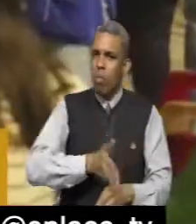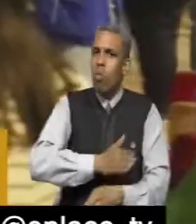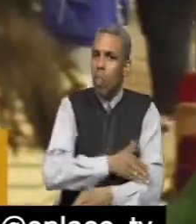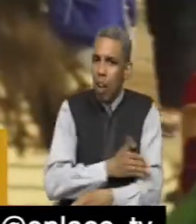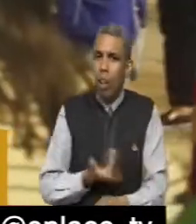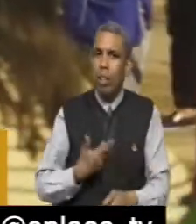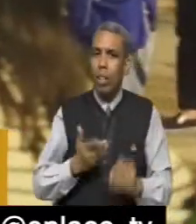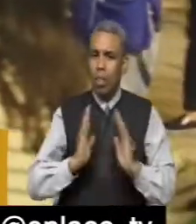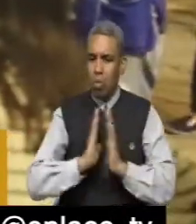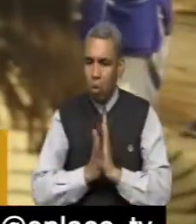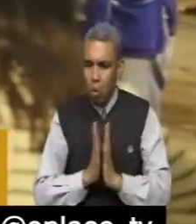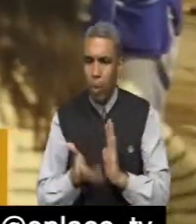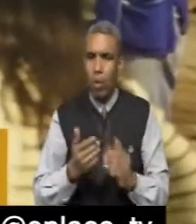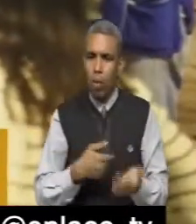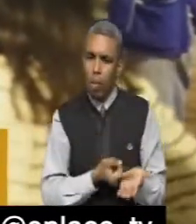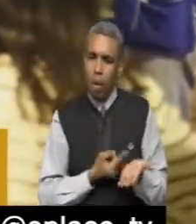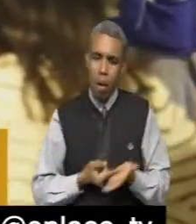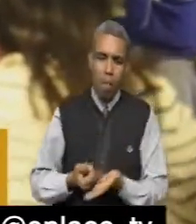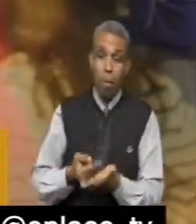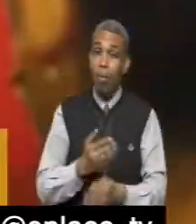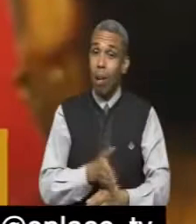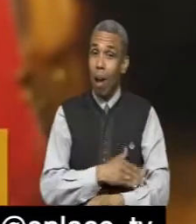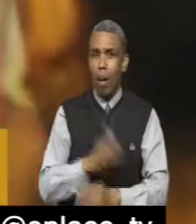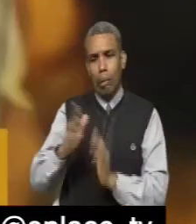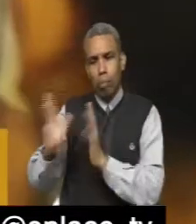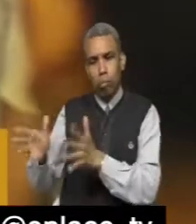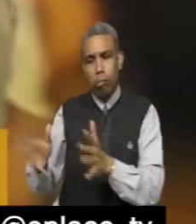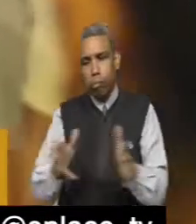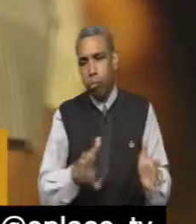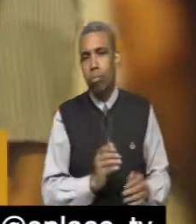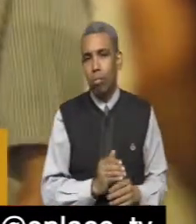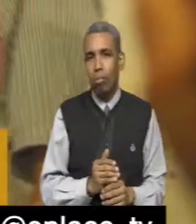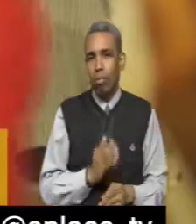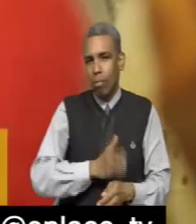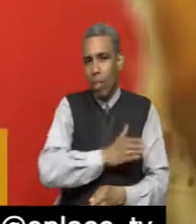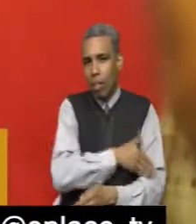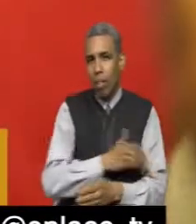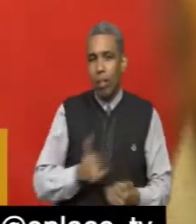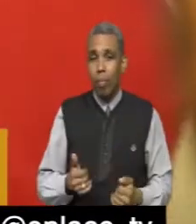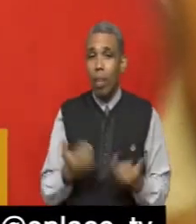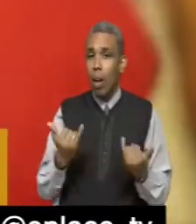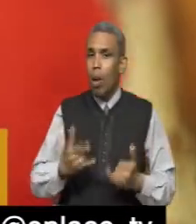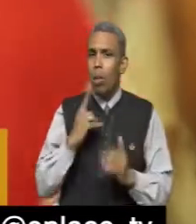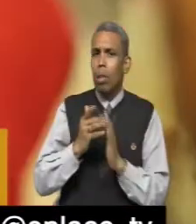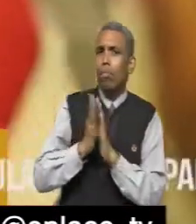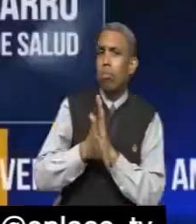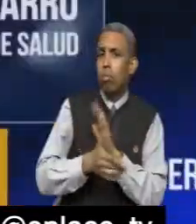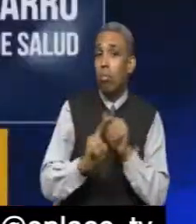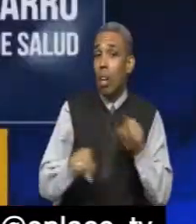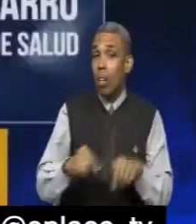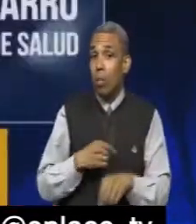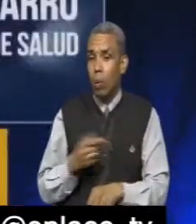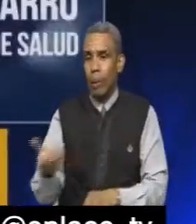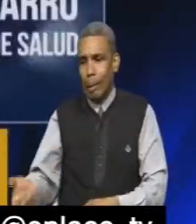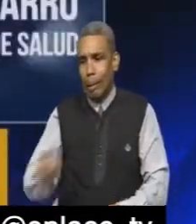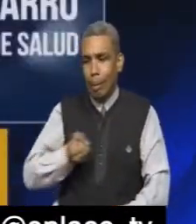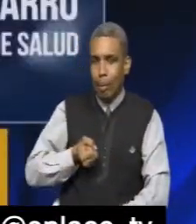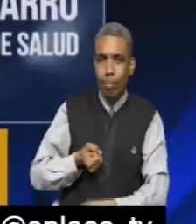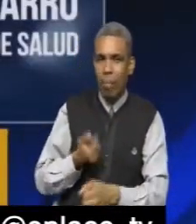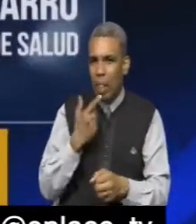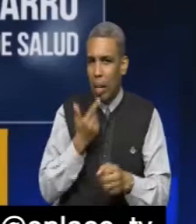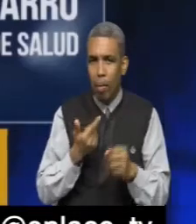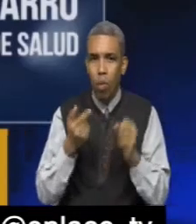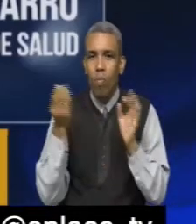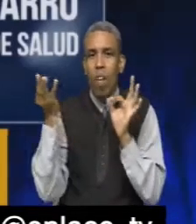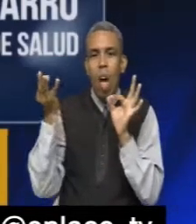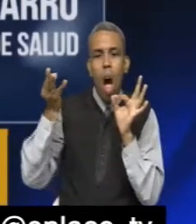los comerciantes fueron sensibilizados al respecto. Las autoridades reportaron algunos decomisos. Pinchos, lo que te digo, pinchos